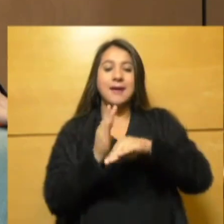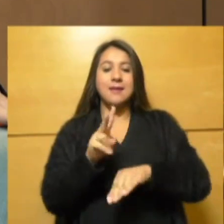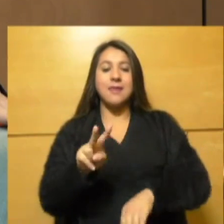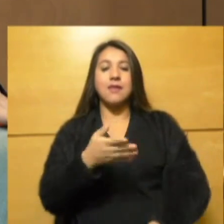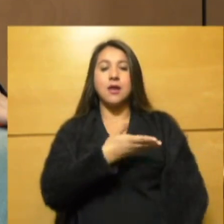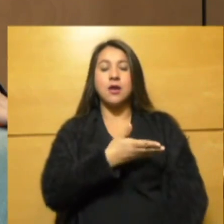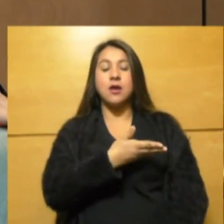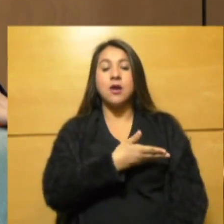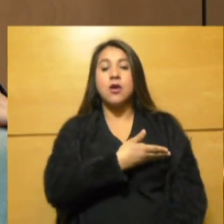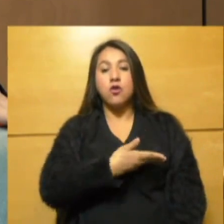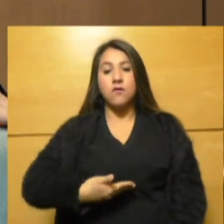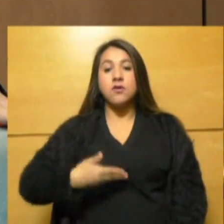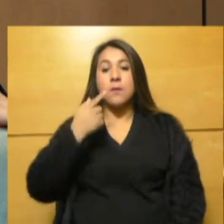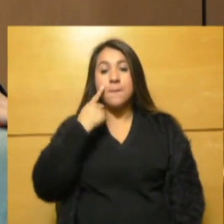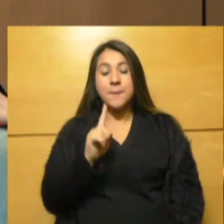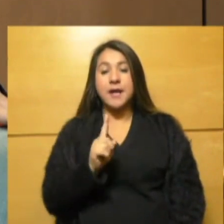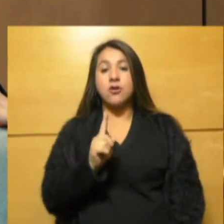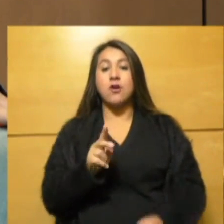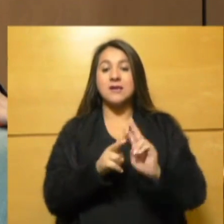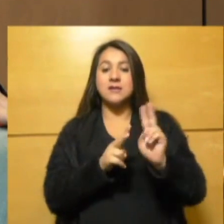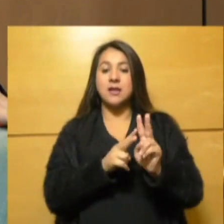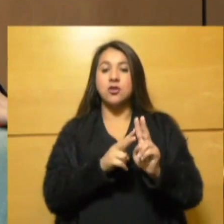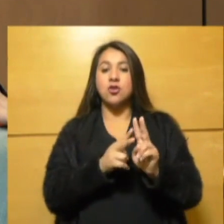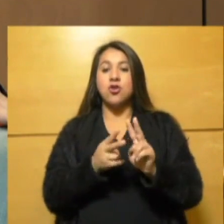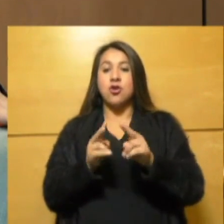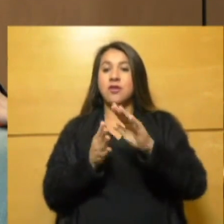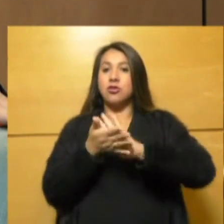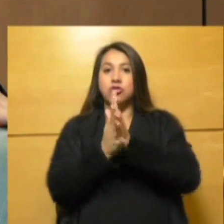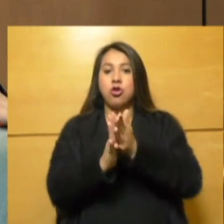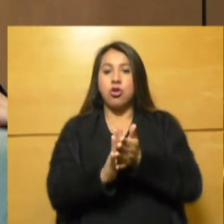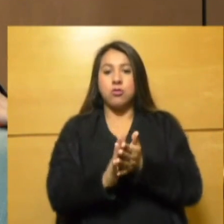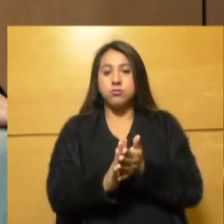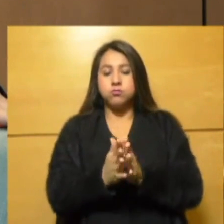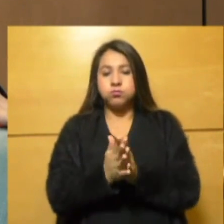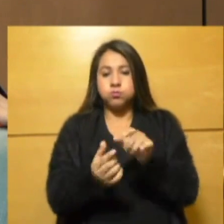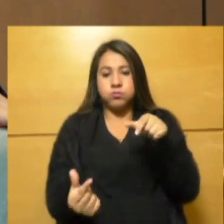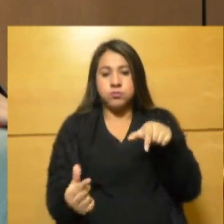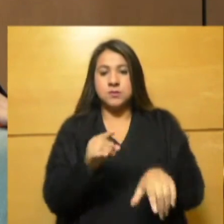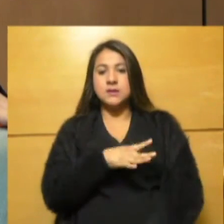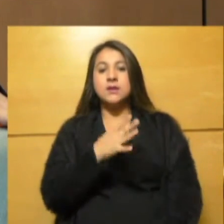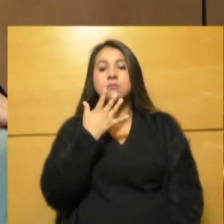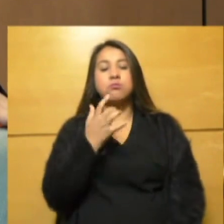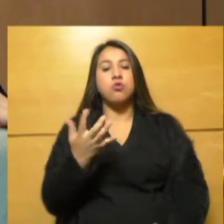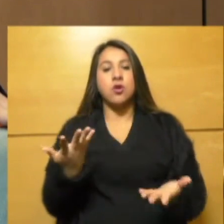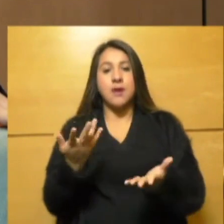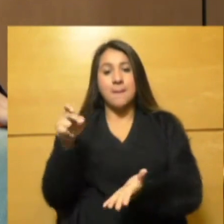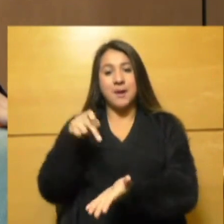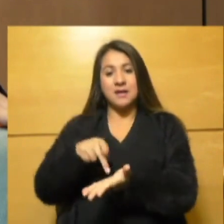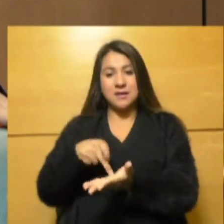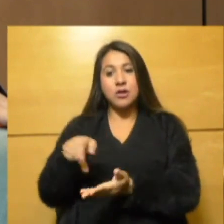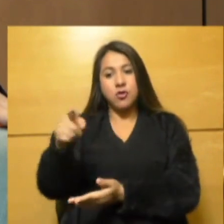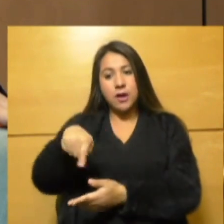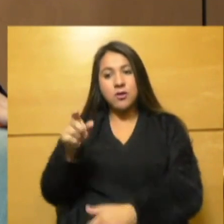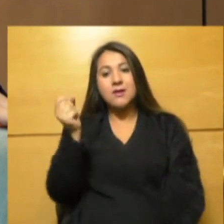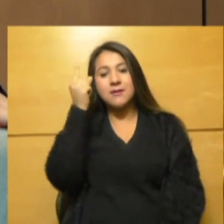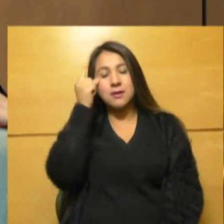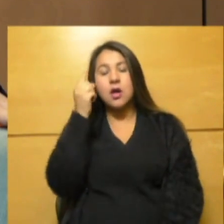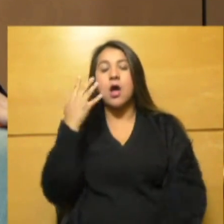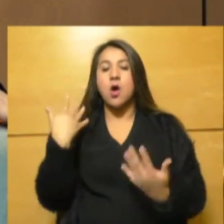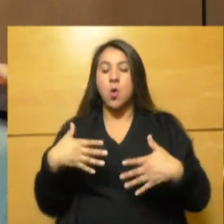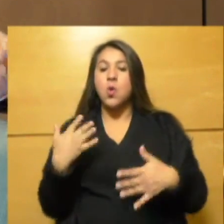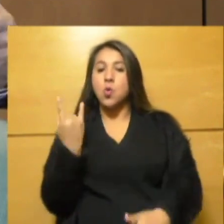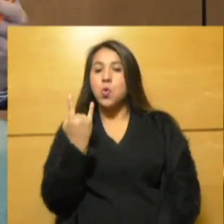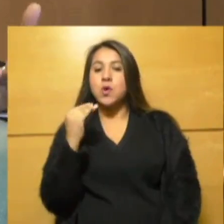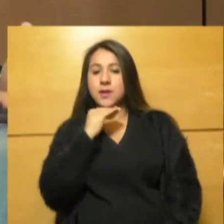se transformó en una agenda del Congreso y una agenda del país. ¿Y por qué digo esto? Porque los parlamentarios han comprendido el sentido de urgencia